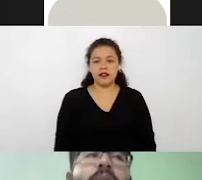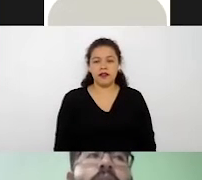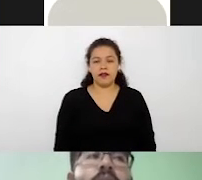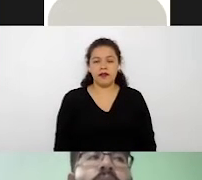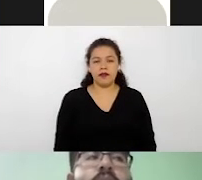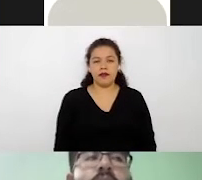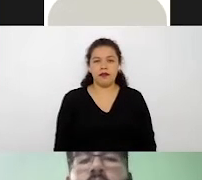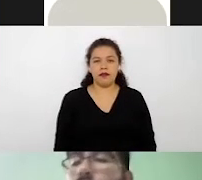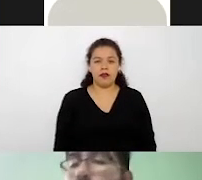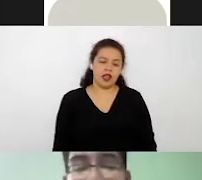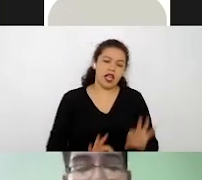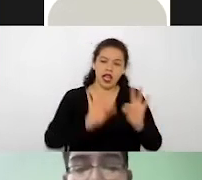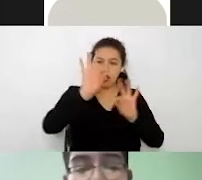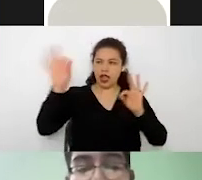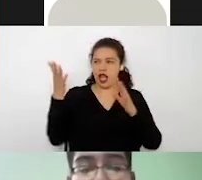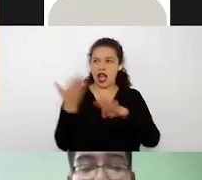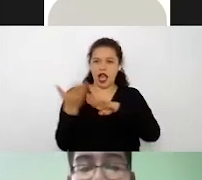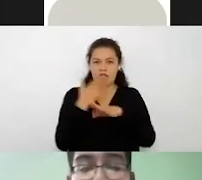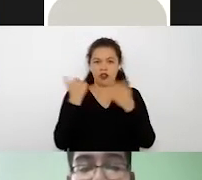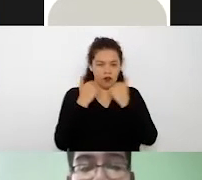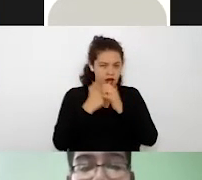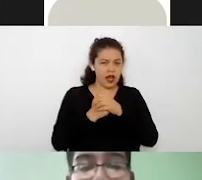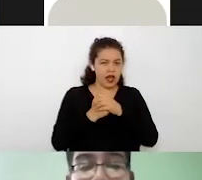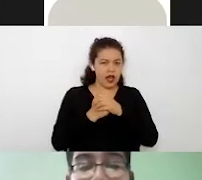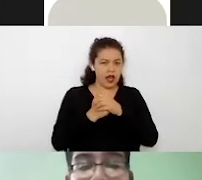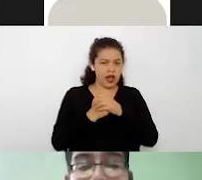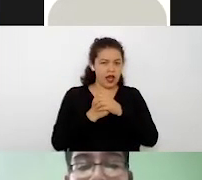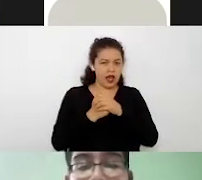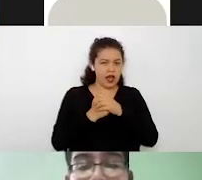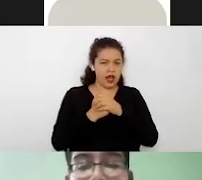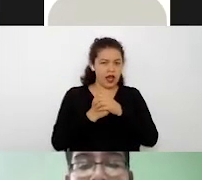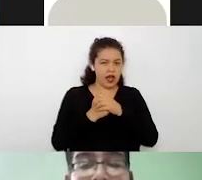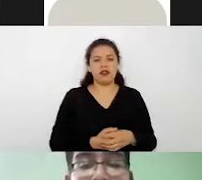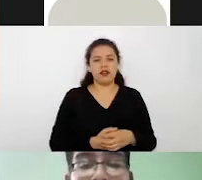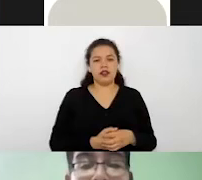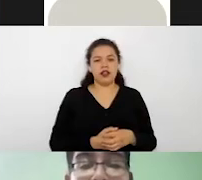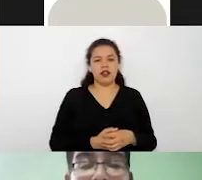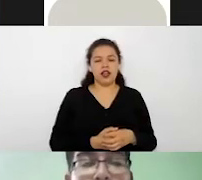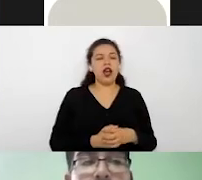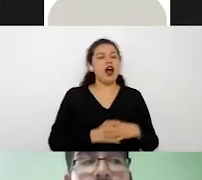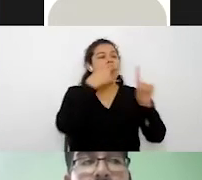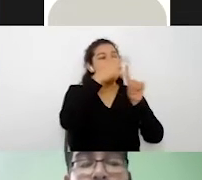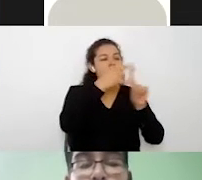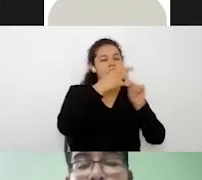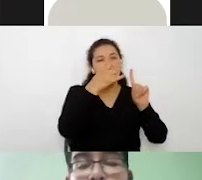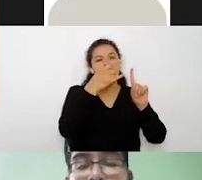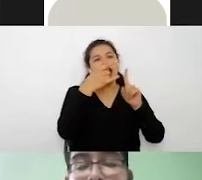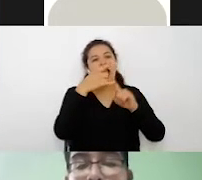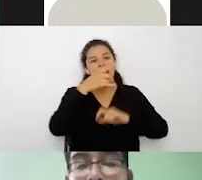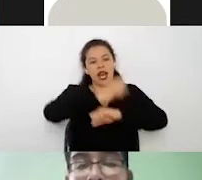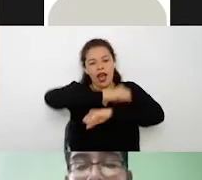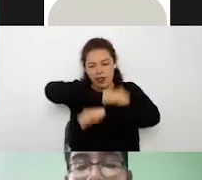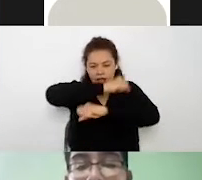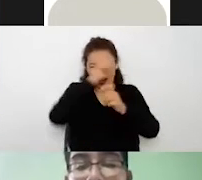grietas que no existían, les repito, las puertas y las ventanas que cuando se traban es un